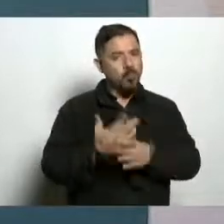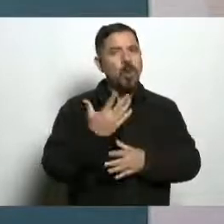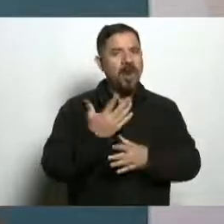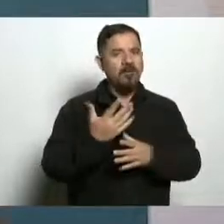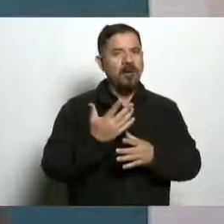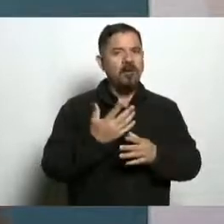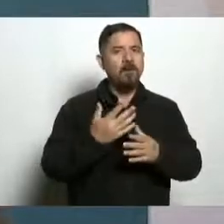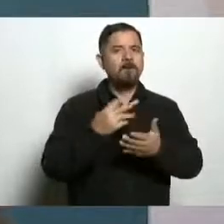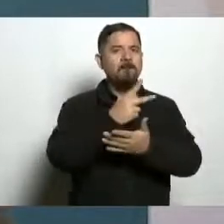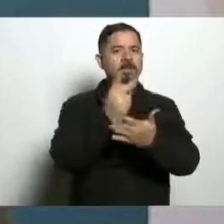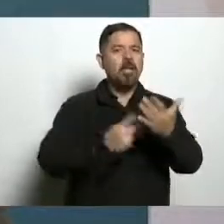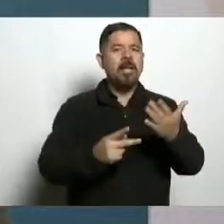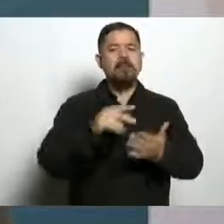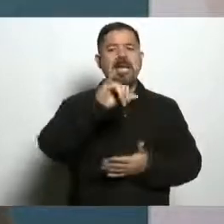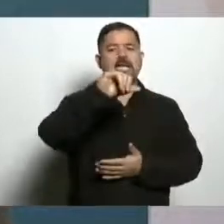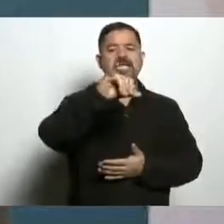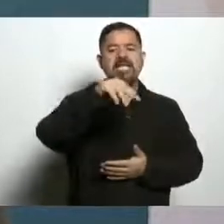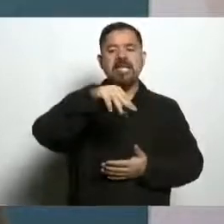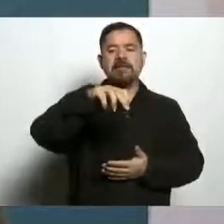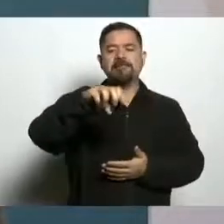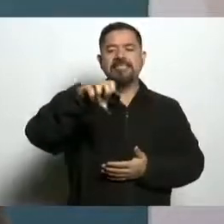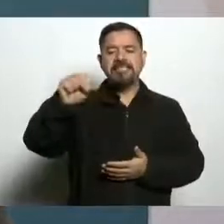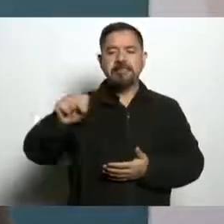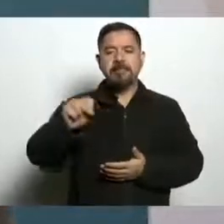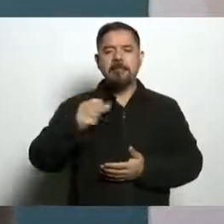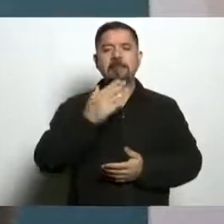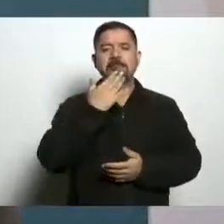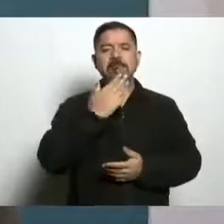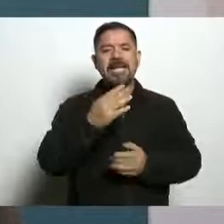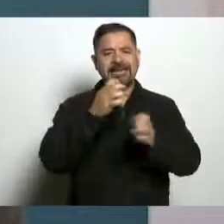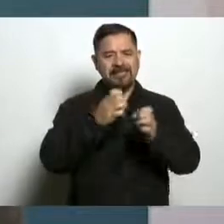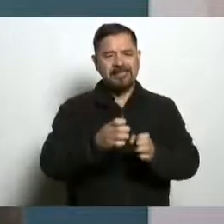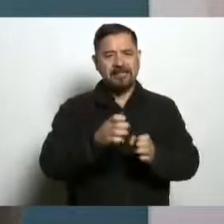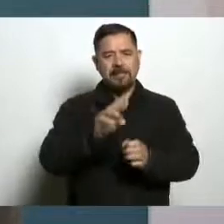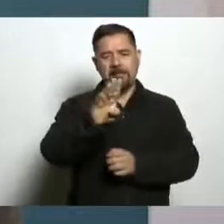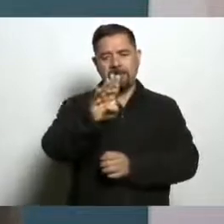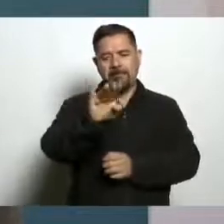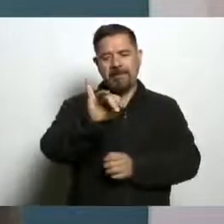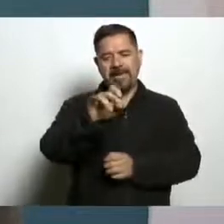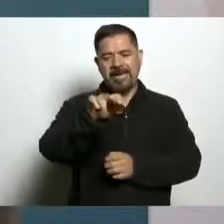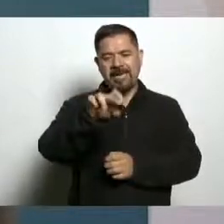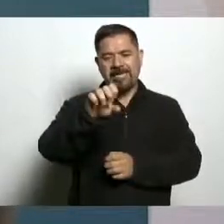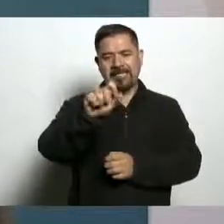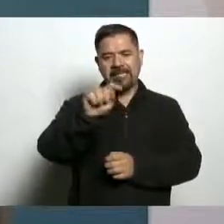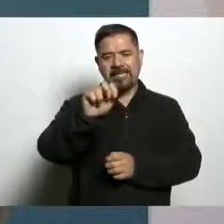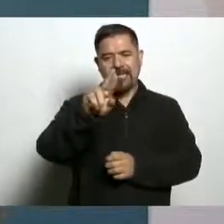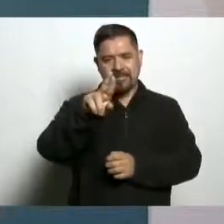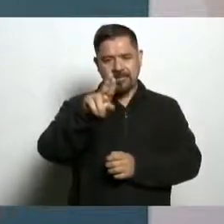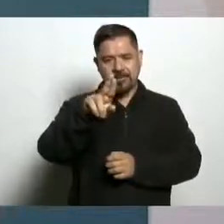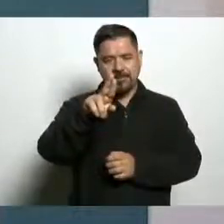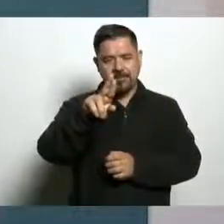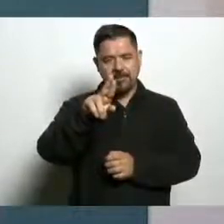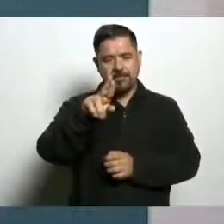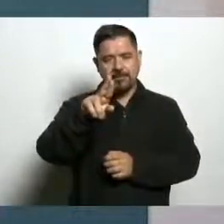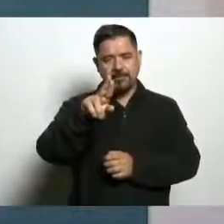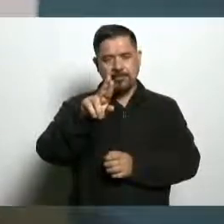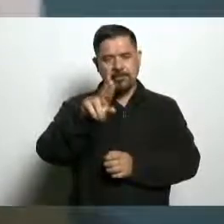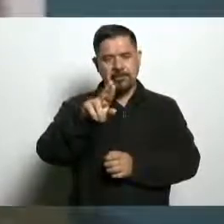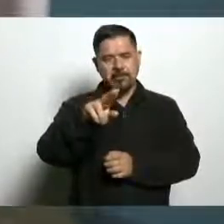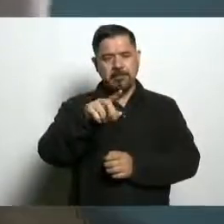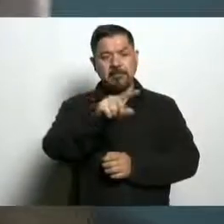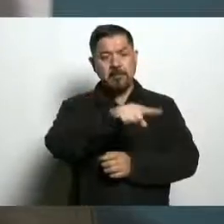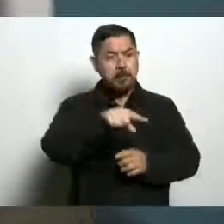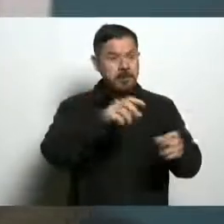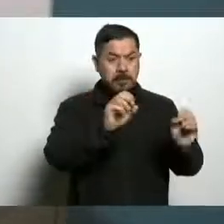Va a mejorar el sistema para los derechohabientes, el sistema de salud del